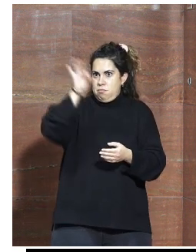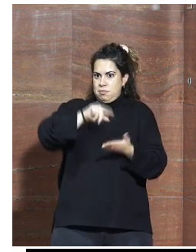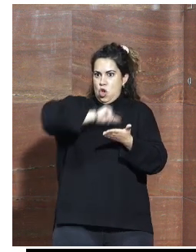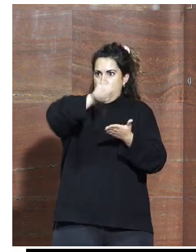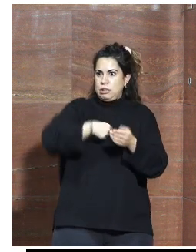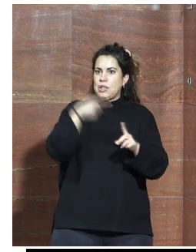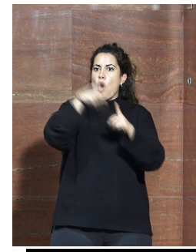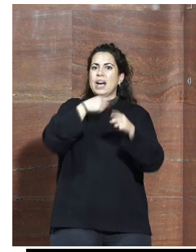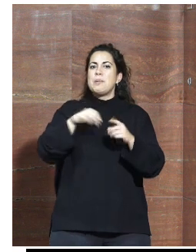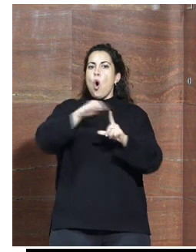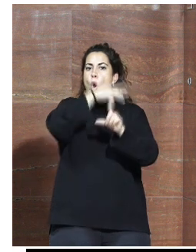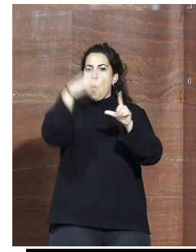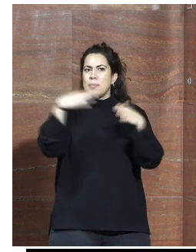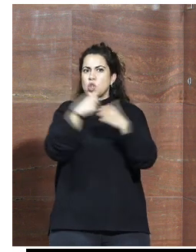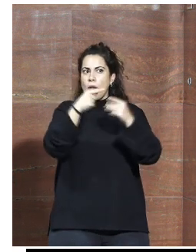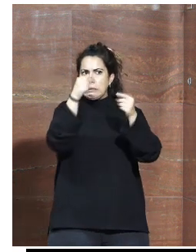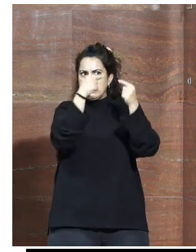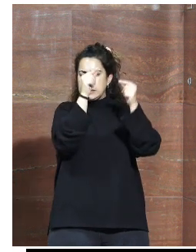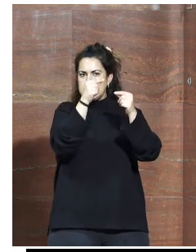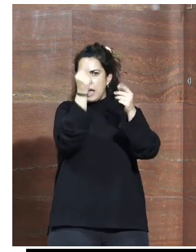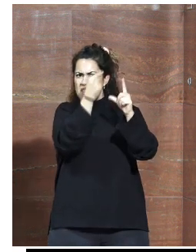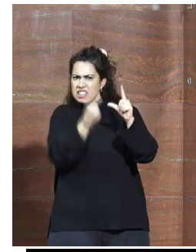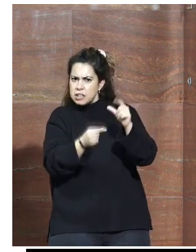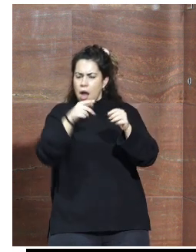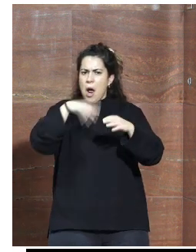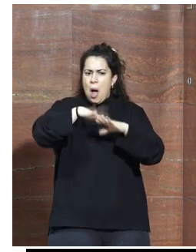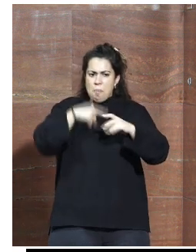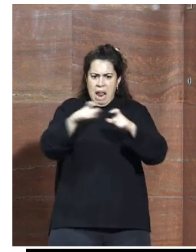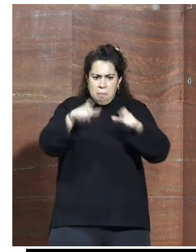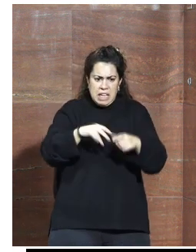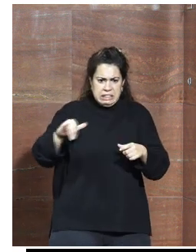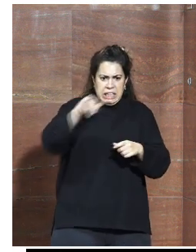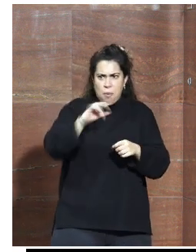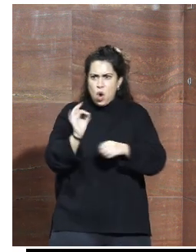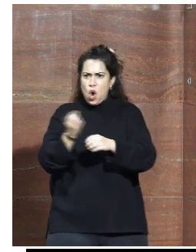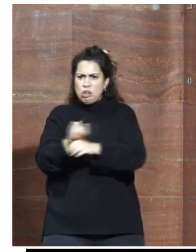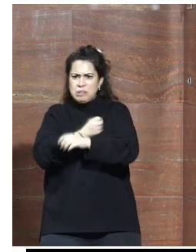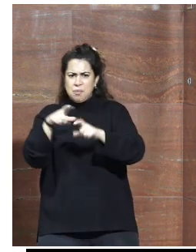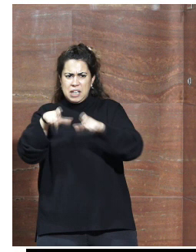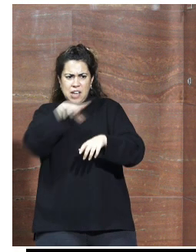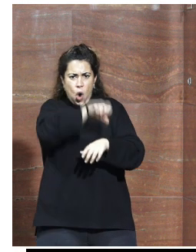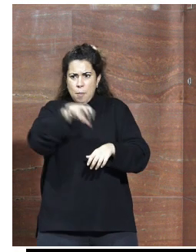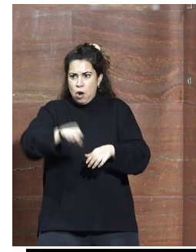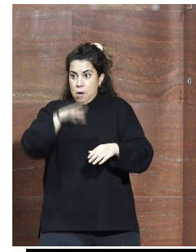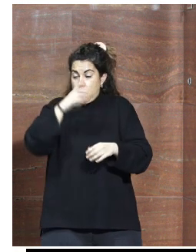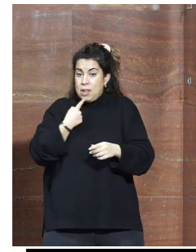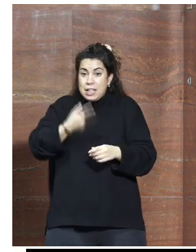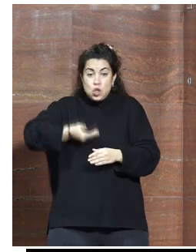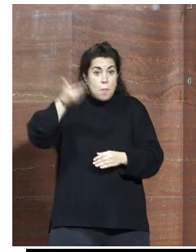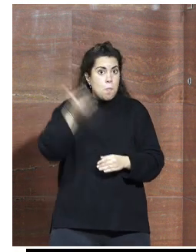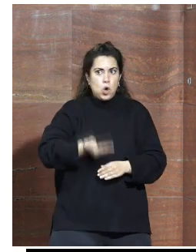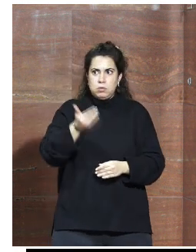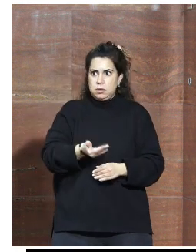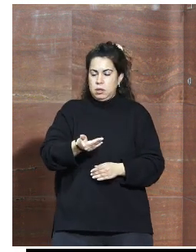todas las páginas web y sistemas para comprar billetes de avión, de tren o de lo que sea. Porque ha dicho una cosa fundamental, que lo